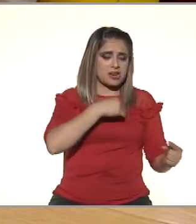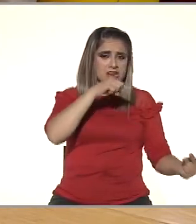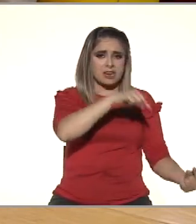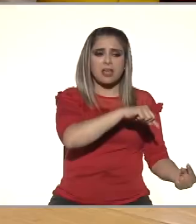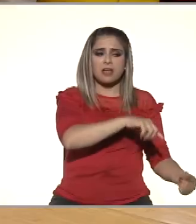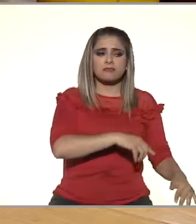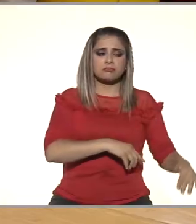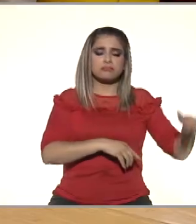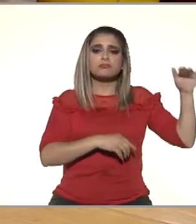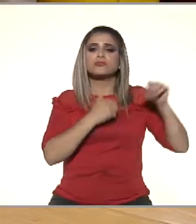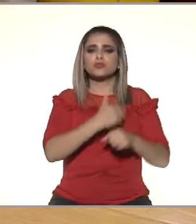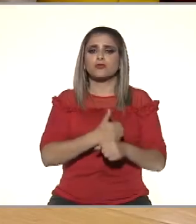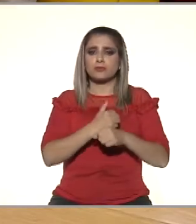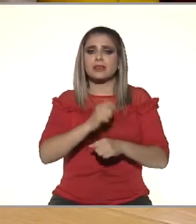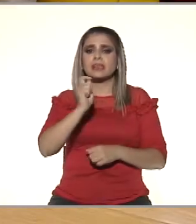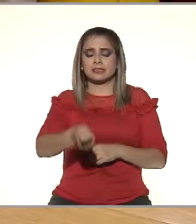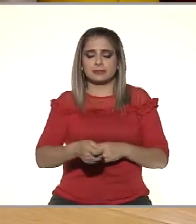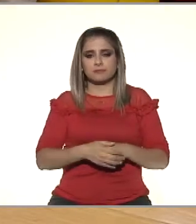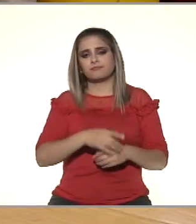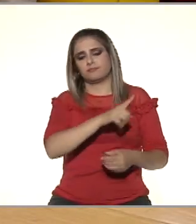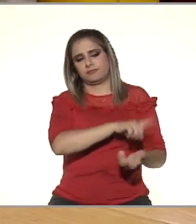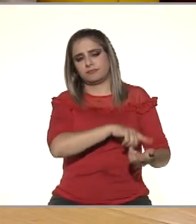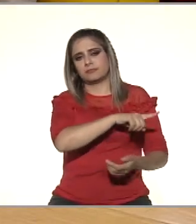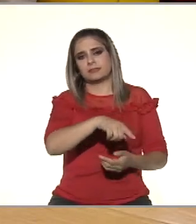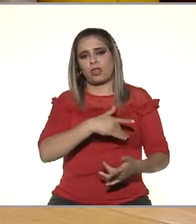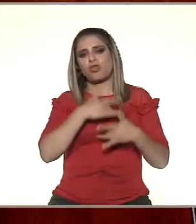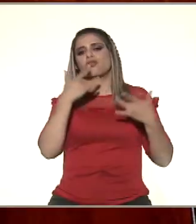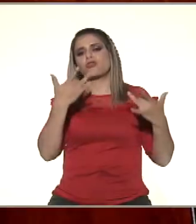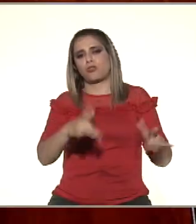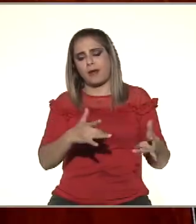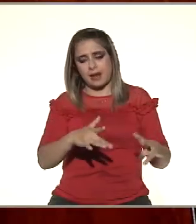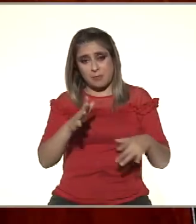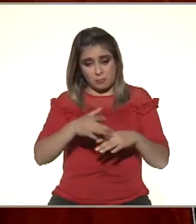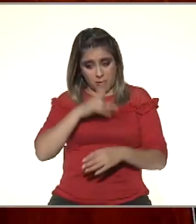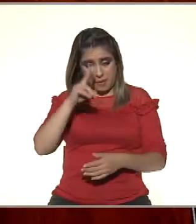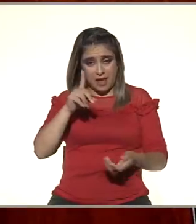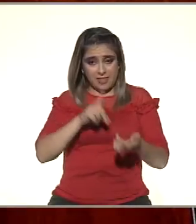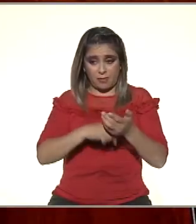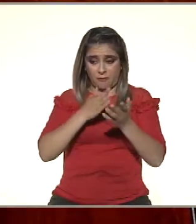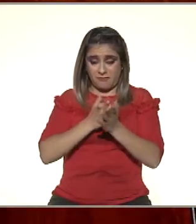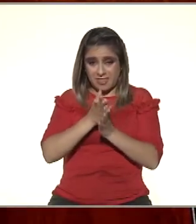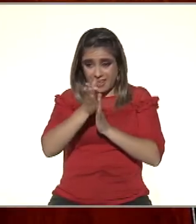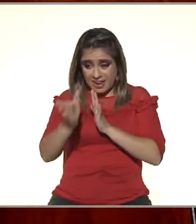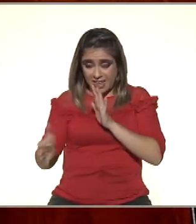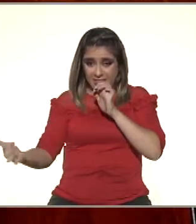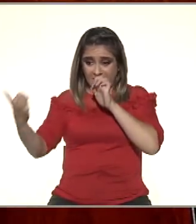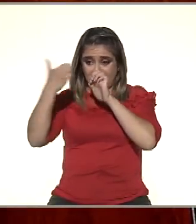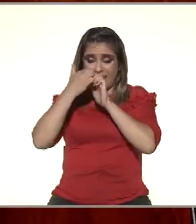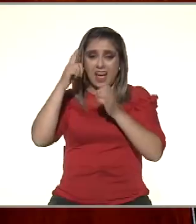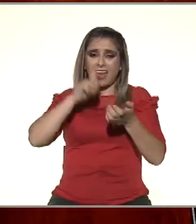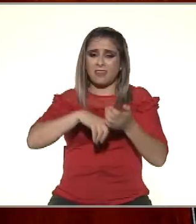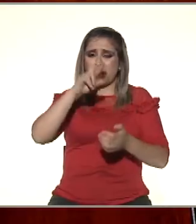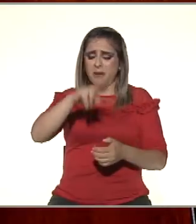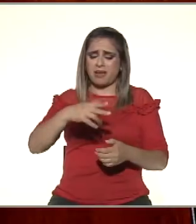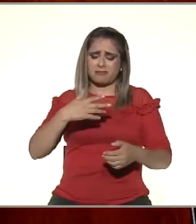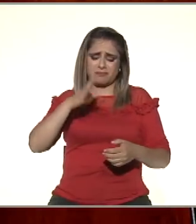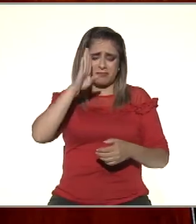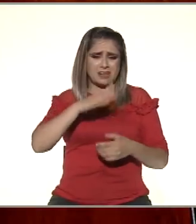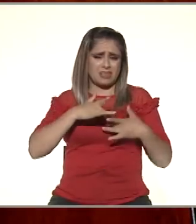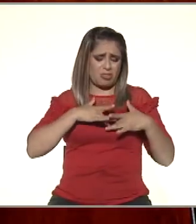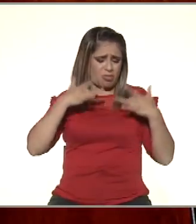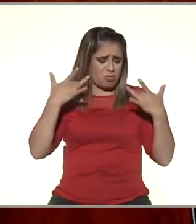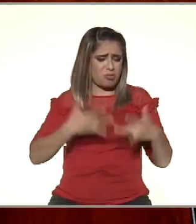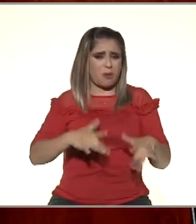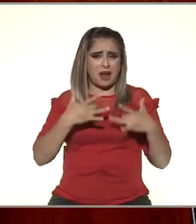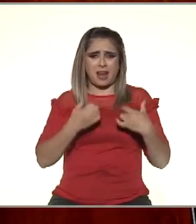rabias? Precisamente todo este dolor, la infidelidad es una navaja de muchos filos, de muchos filos, y va a cortar,